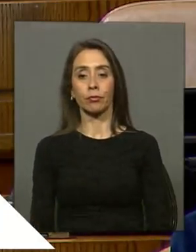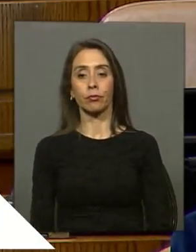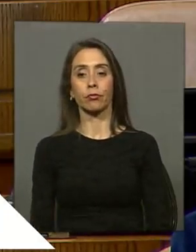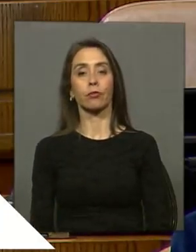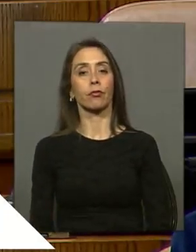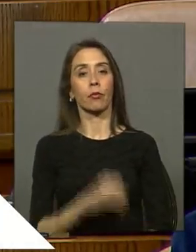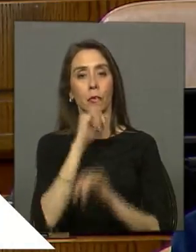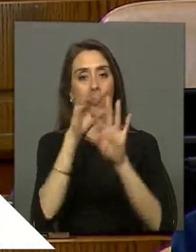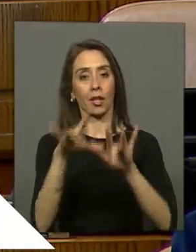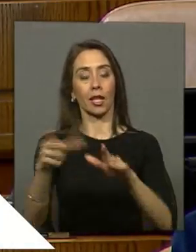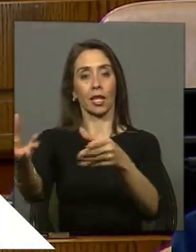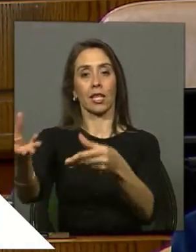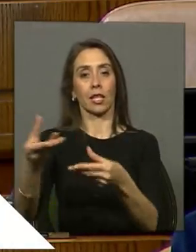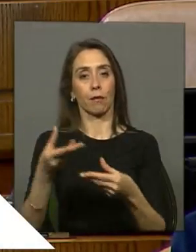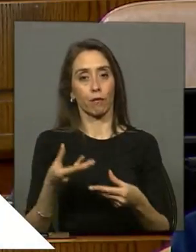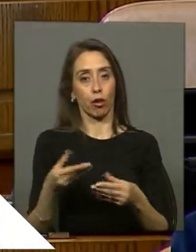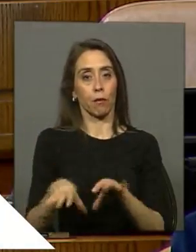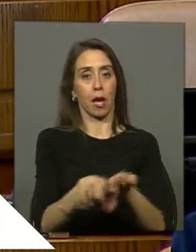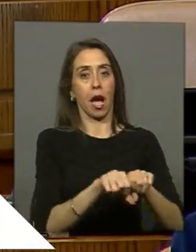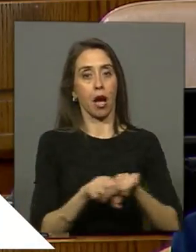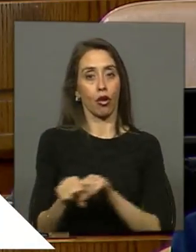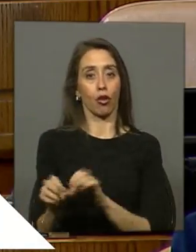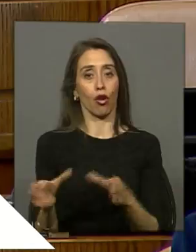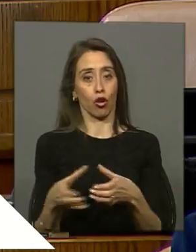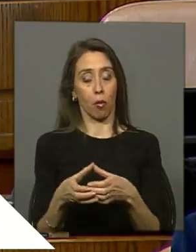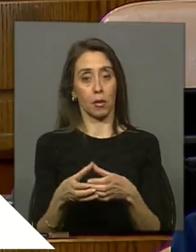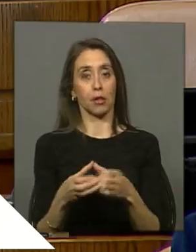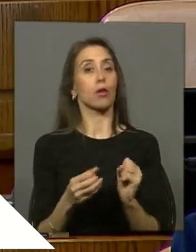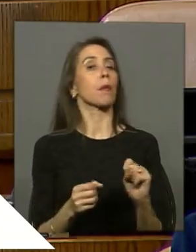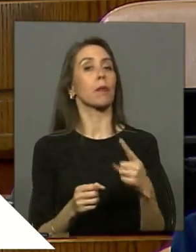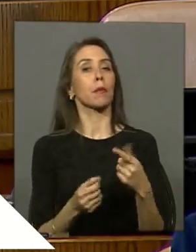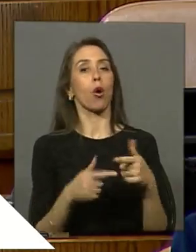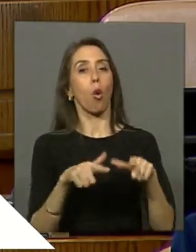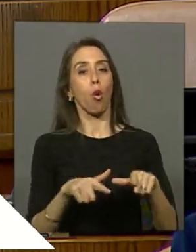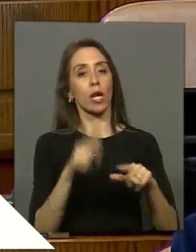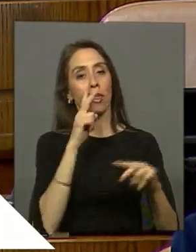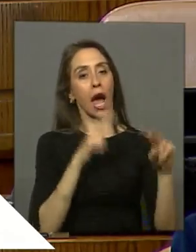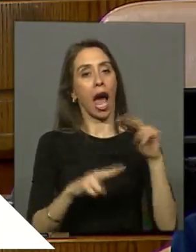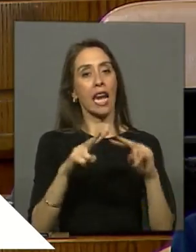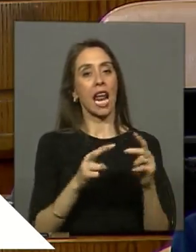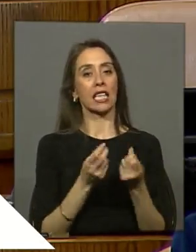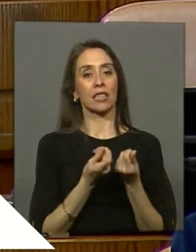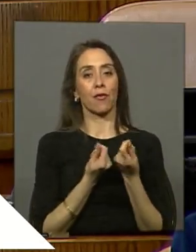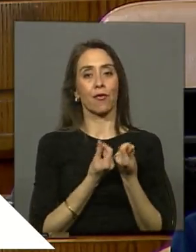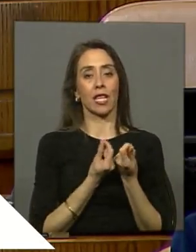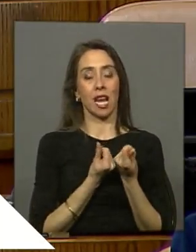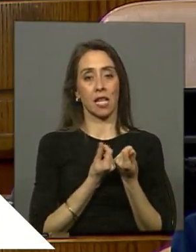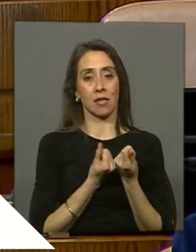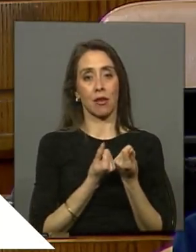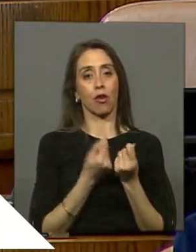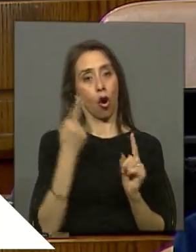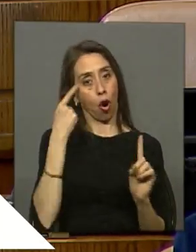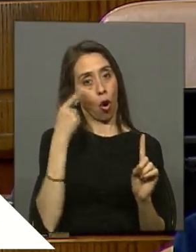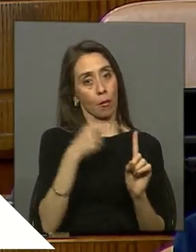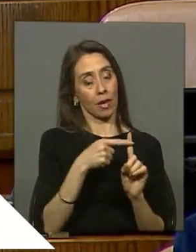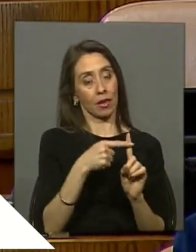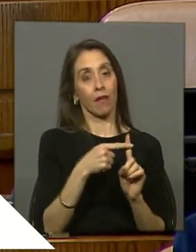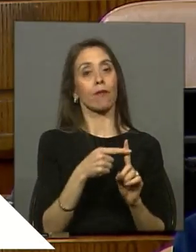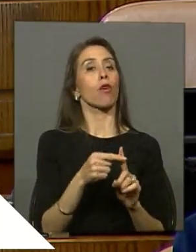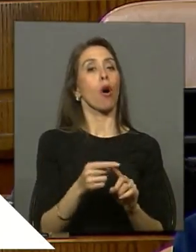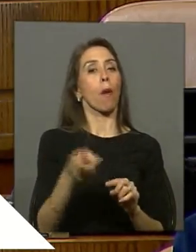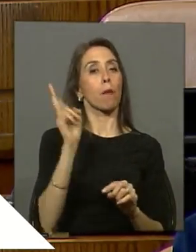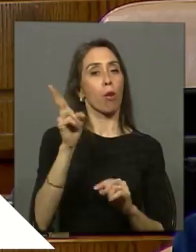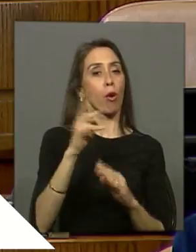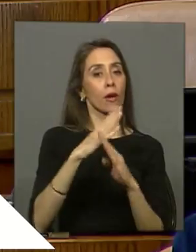el informe que hemos consensuado en la comisión la unidad de análisis financiero tiene por objeto prevenir e impedir la